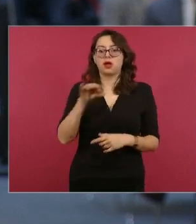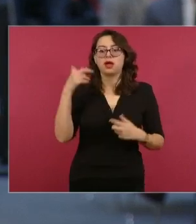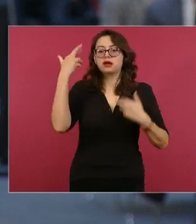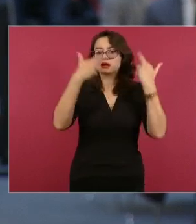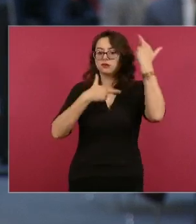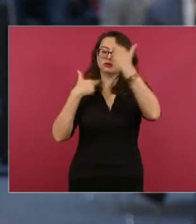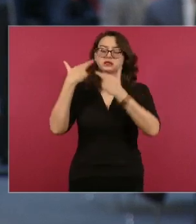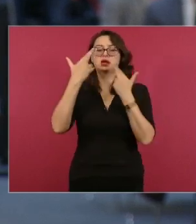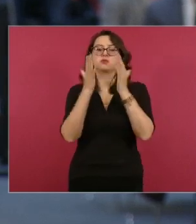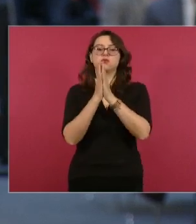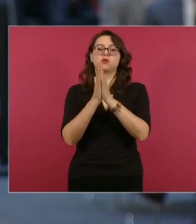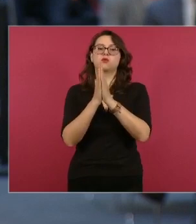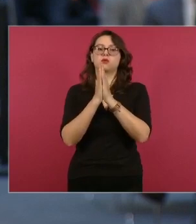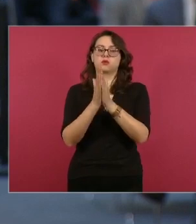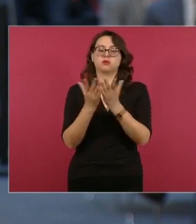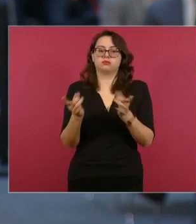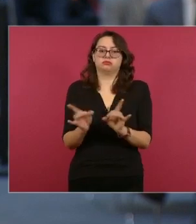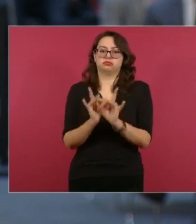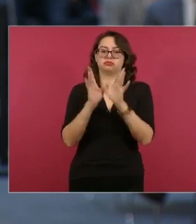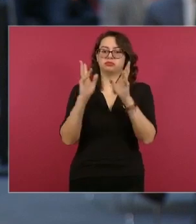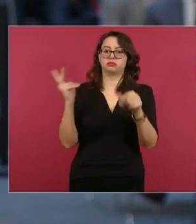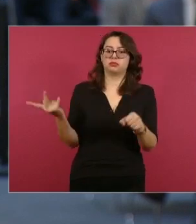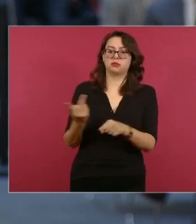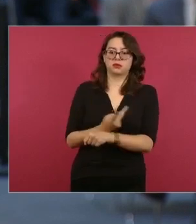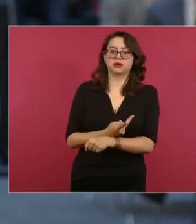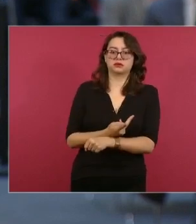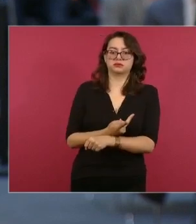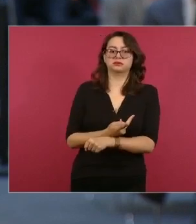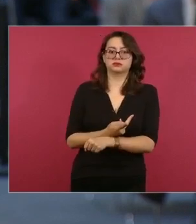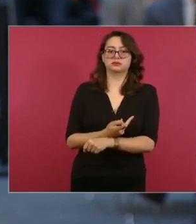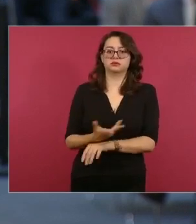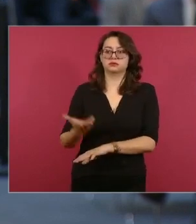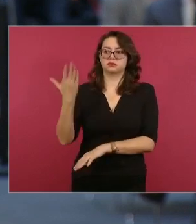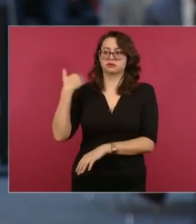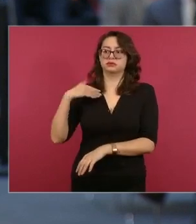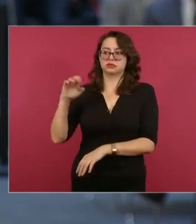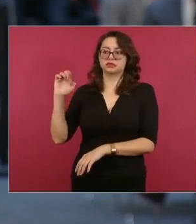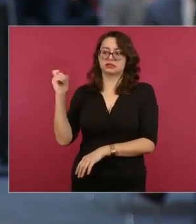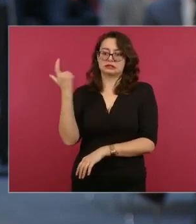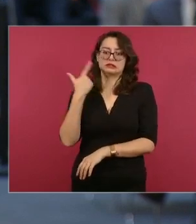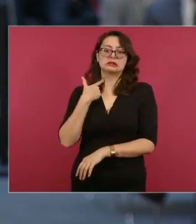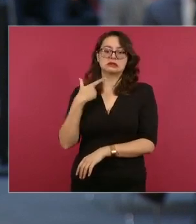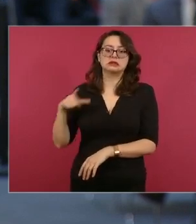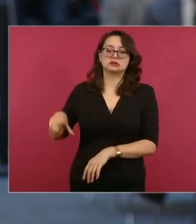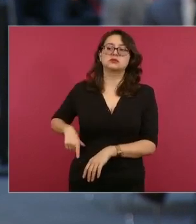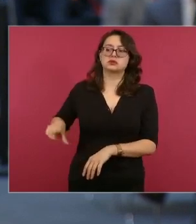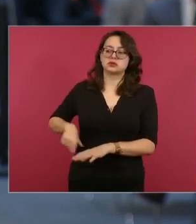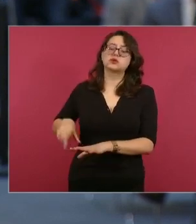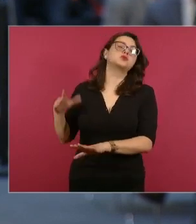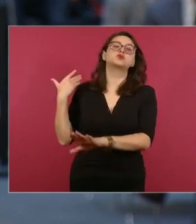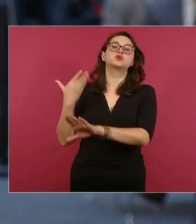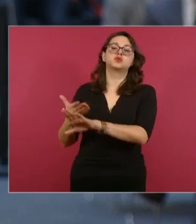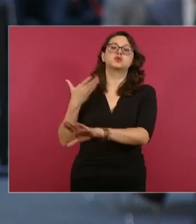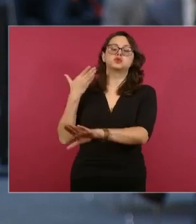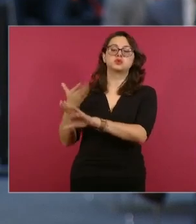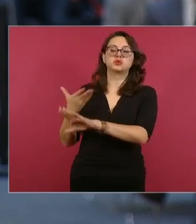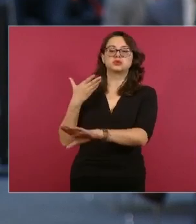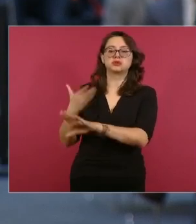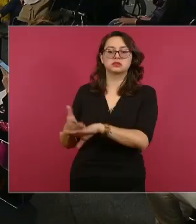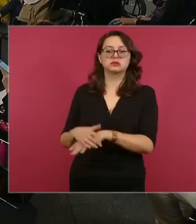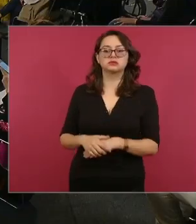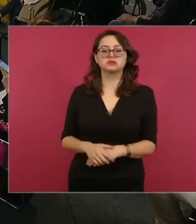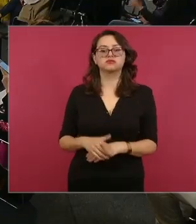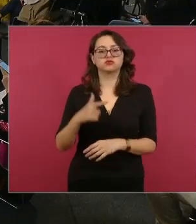revise esta situación, porque en su momento pues fueron perseguidos políticos. Secretaria, le